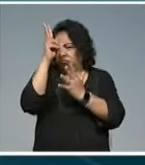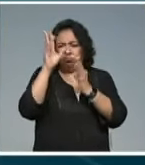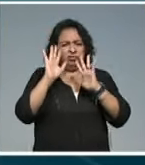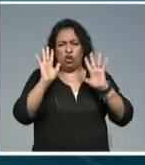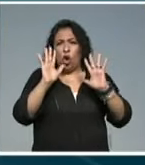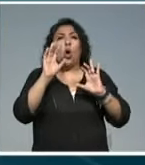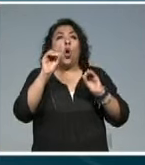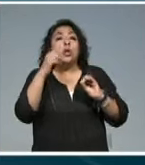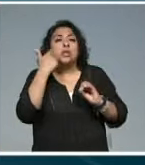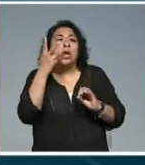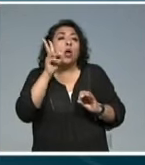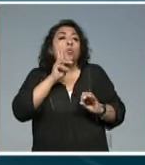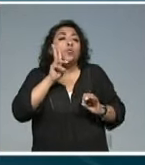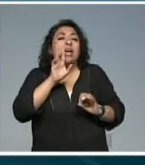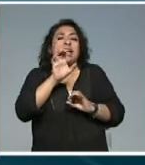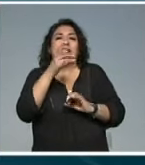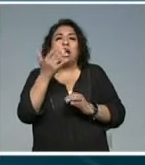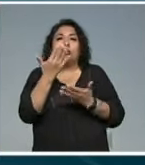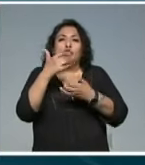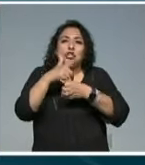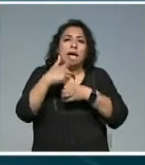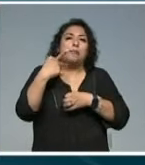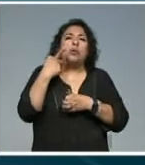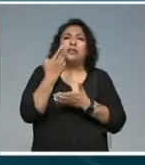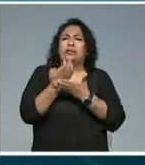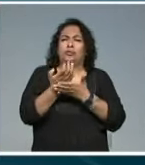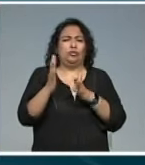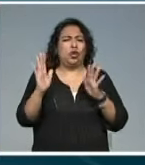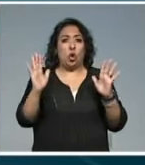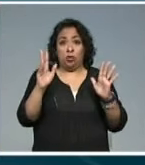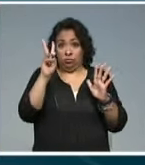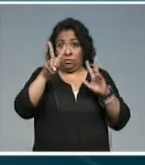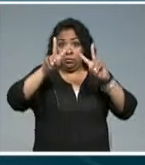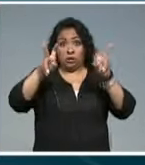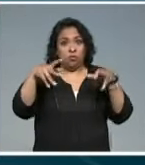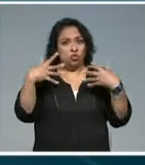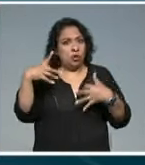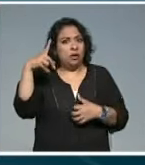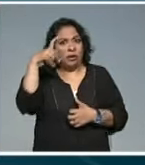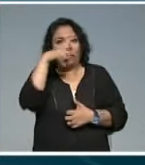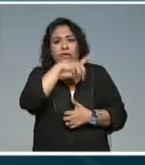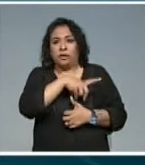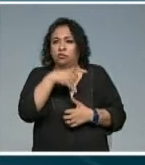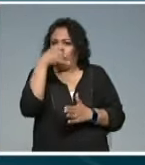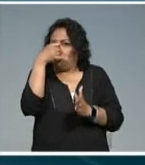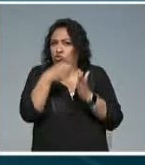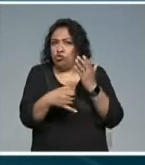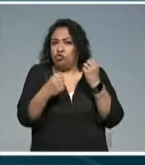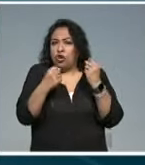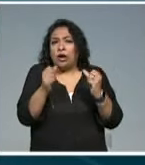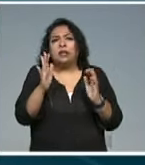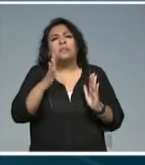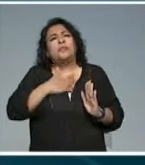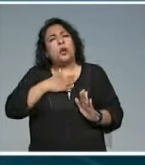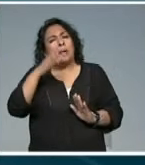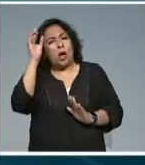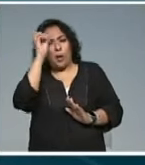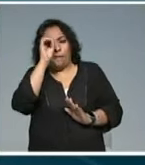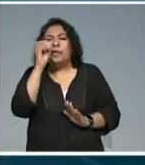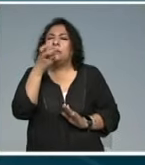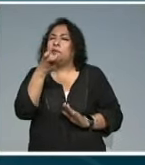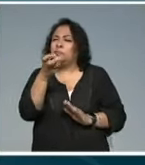social, político o económico de un tema que es sumamente complejo. creo que es más bien una película